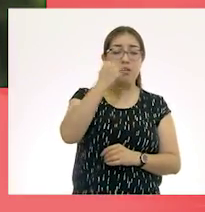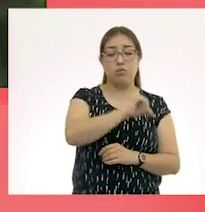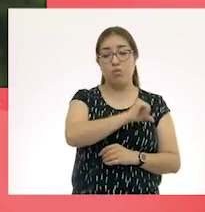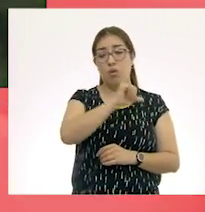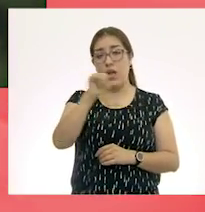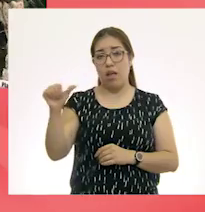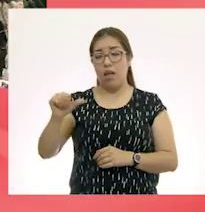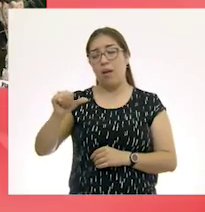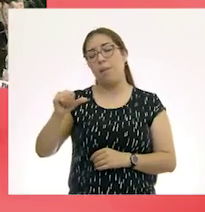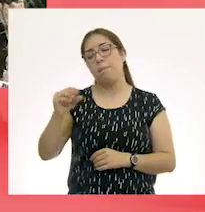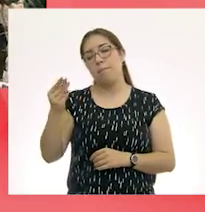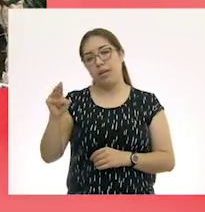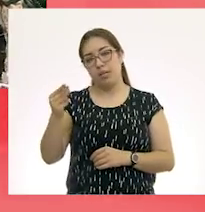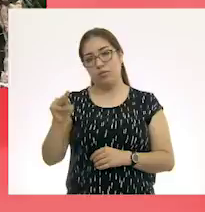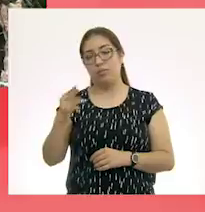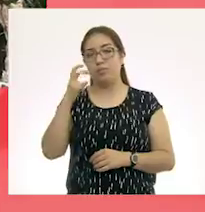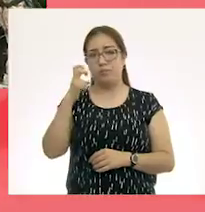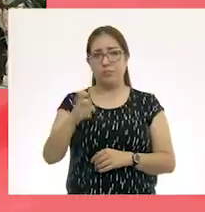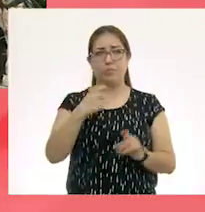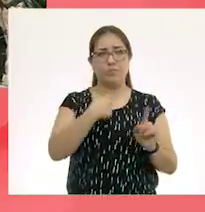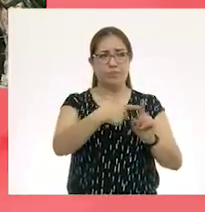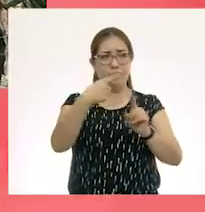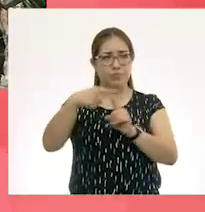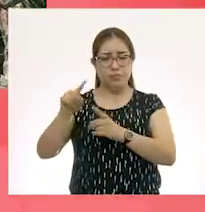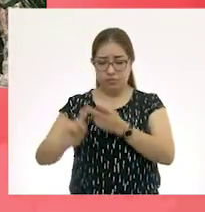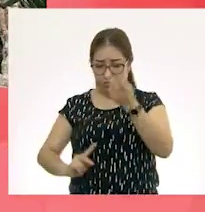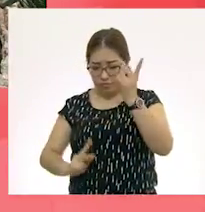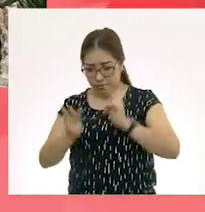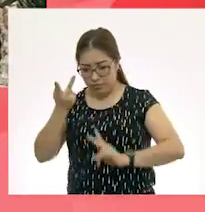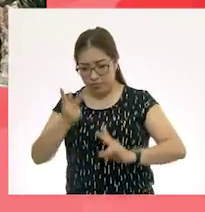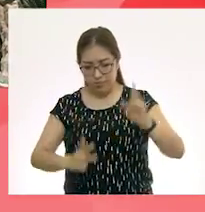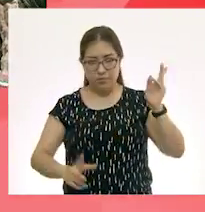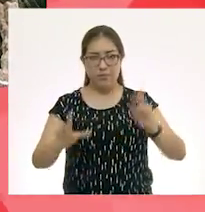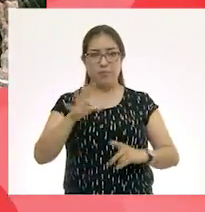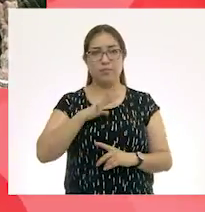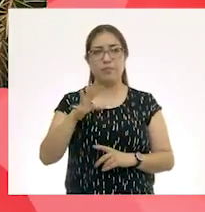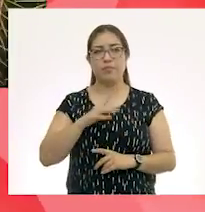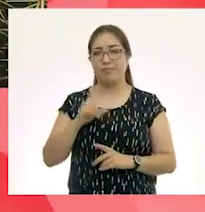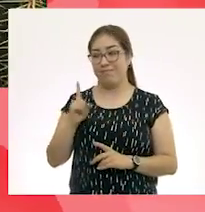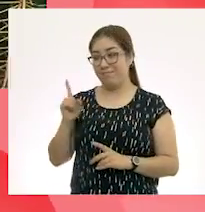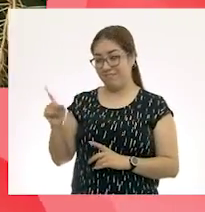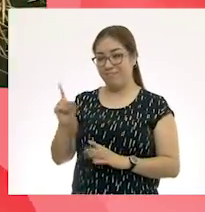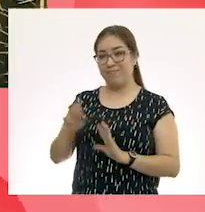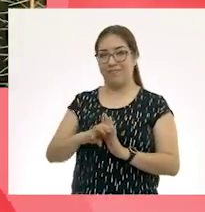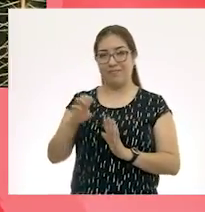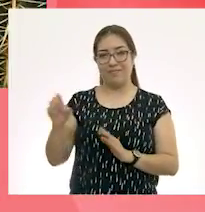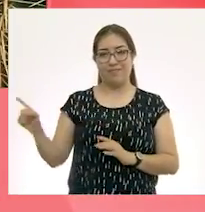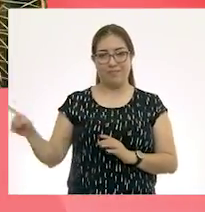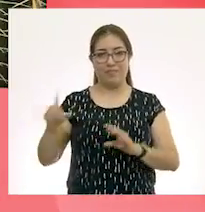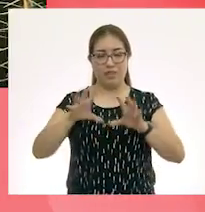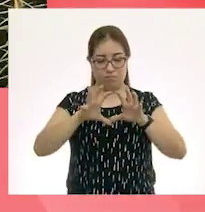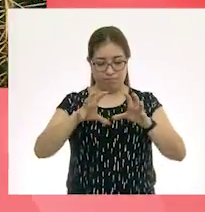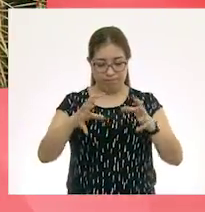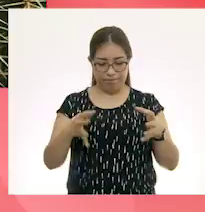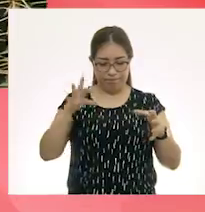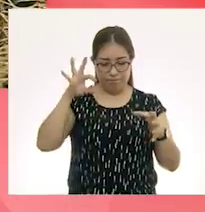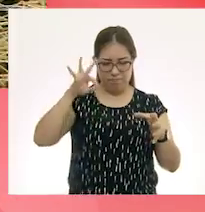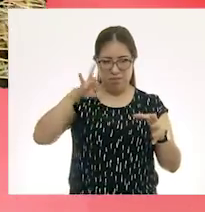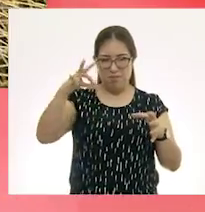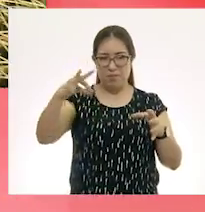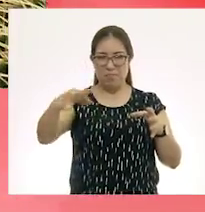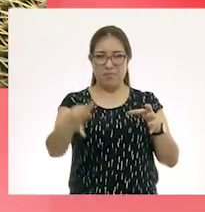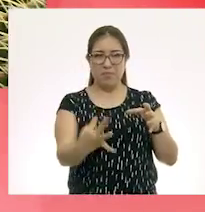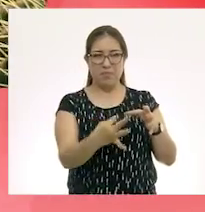y mayo. Tenemos diversas plantas, por ejemplo esta que tenemos aquí, la biznaga dorada,